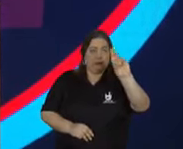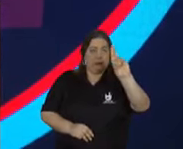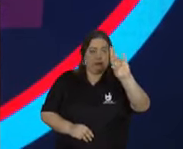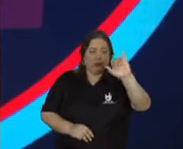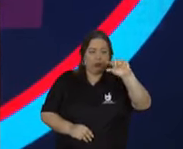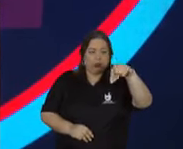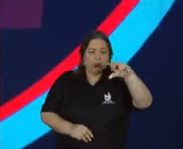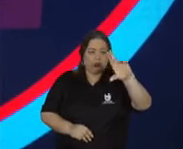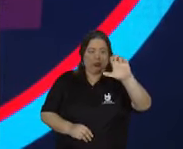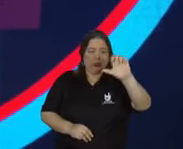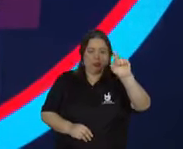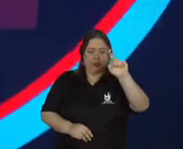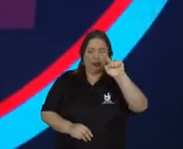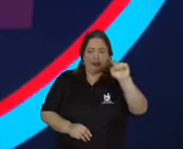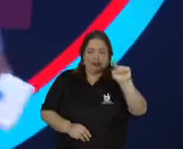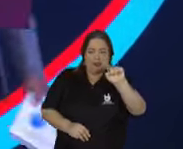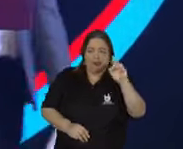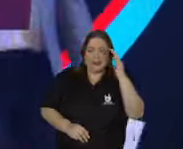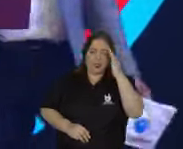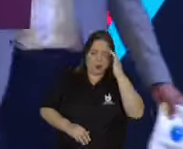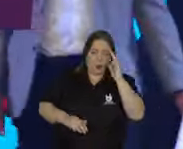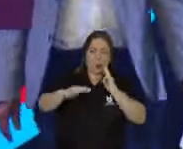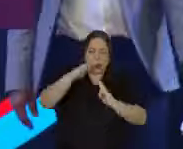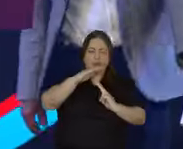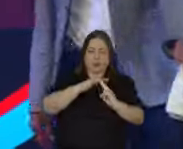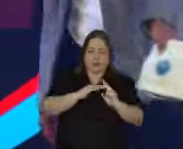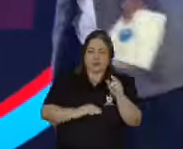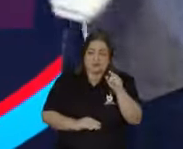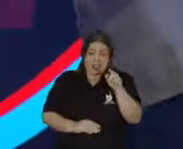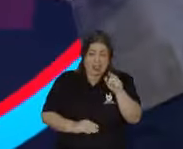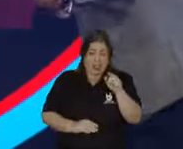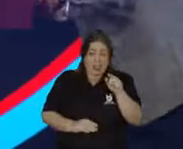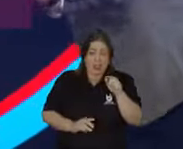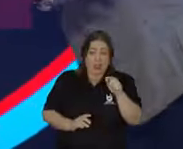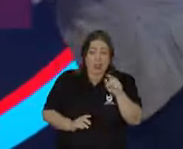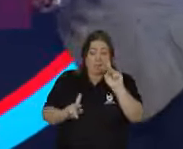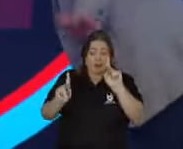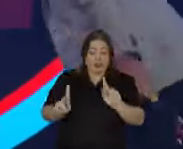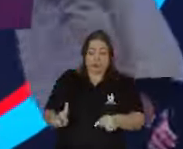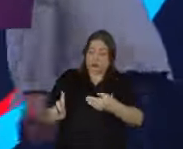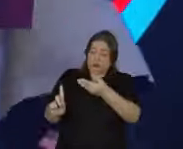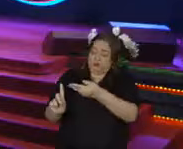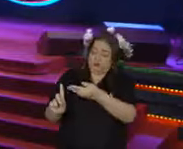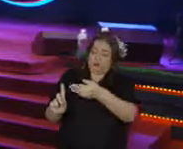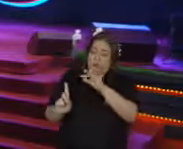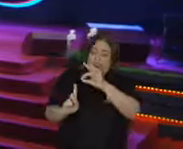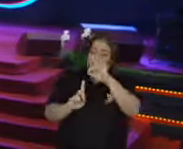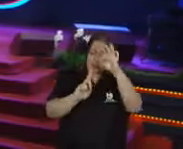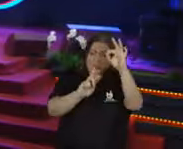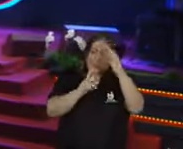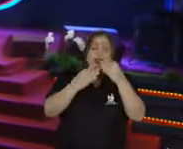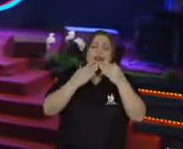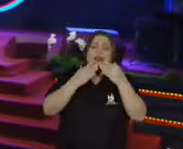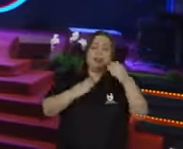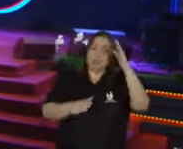humilde y no lo dice, pero sabemos que a quien tenemos en este altar hoy es alguien muy especial y damos gracias a Dios por ello.